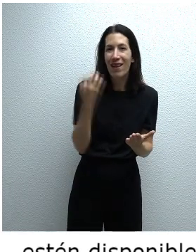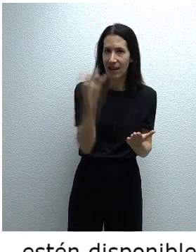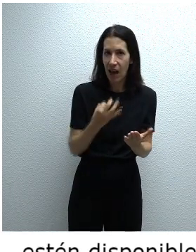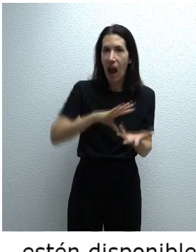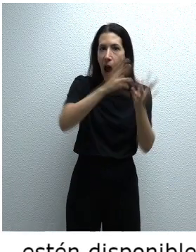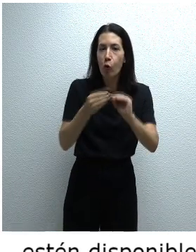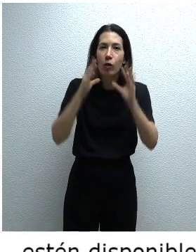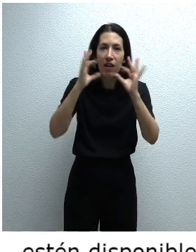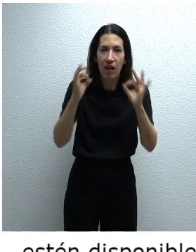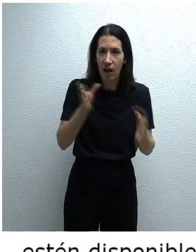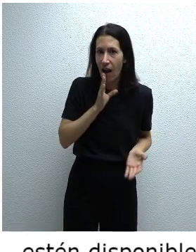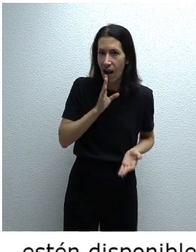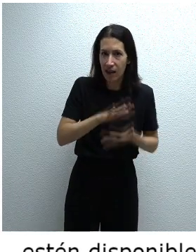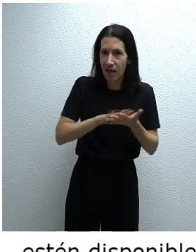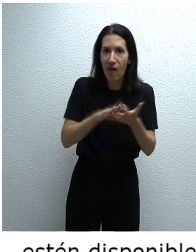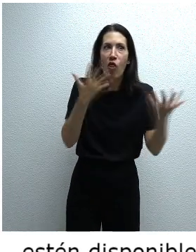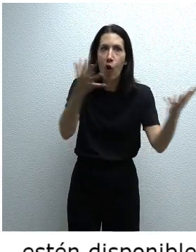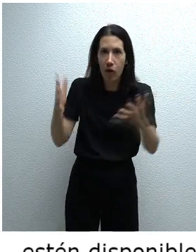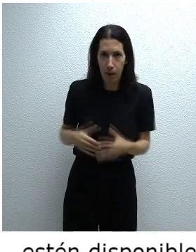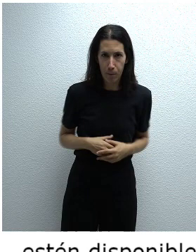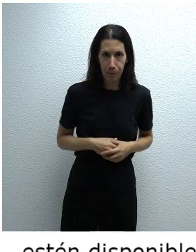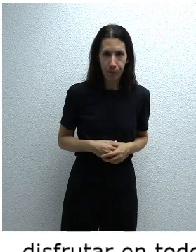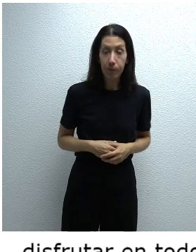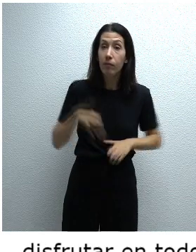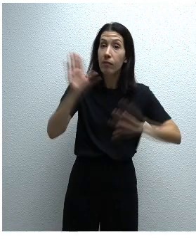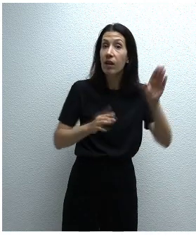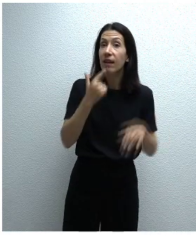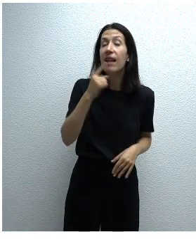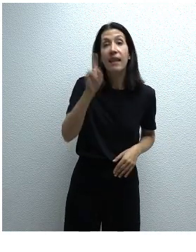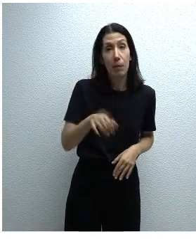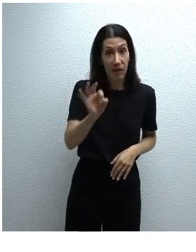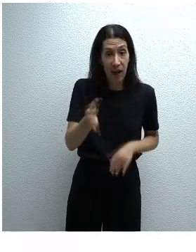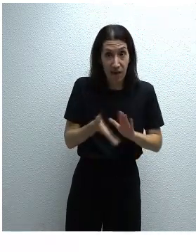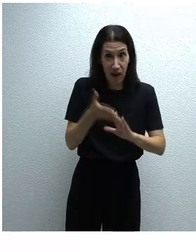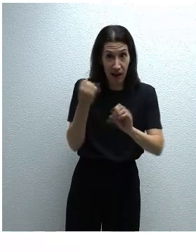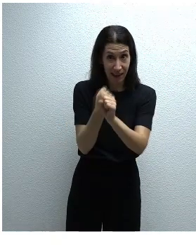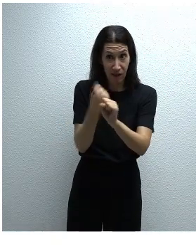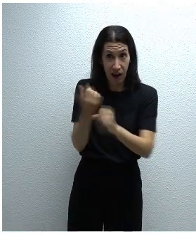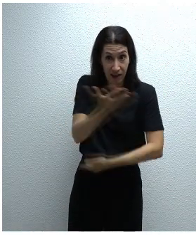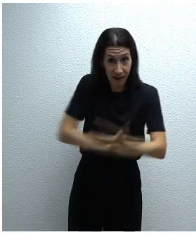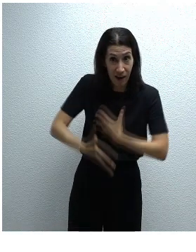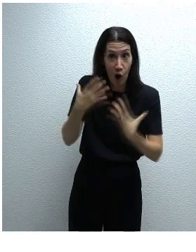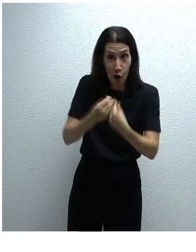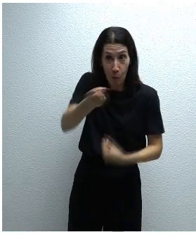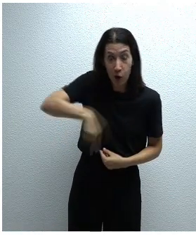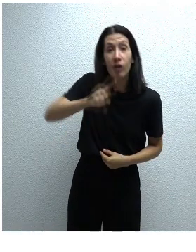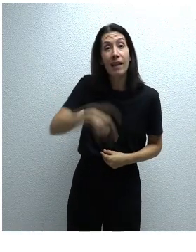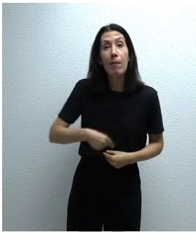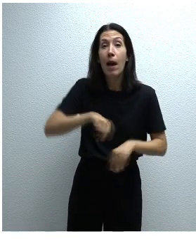ajustes razonables al que hacemos referencia. Sí, yo quería añadir que también estamos trabajando con vosotros y con Plena Inclusión